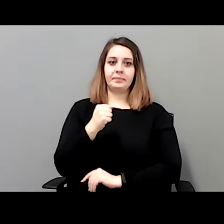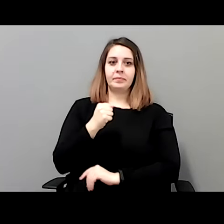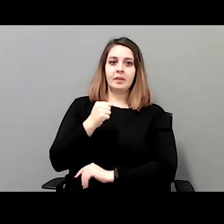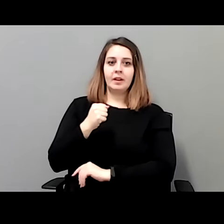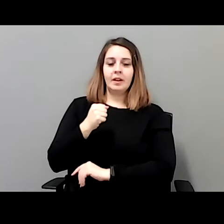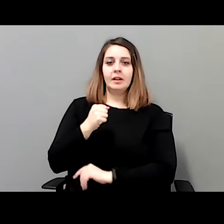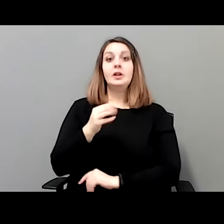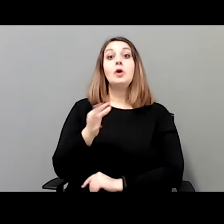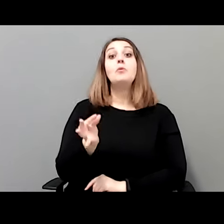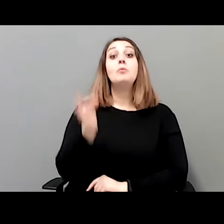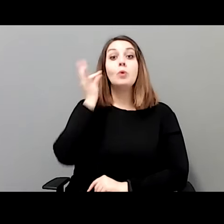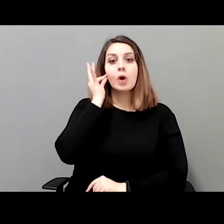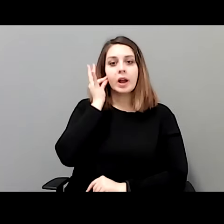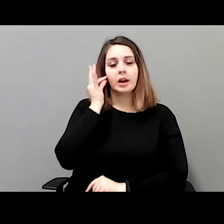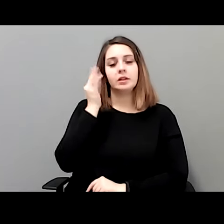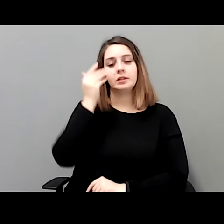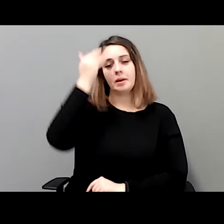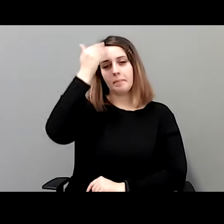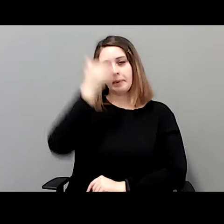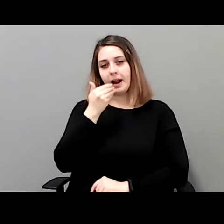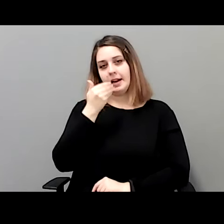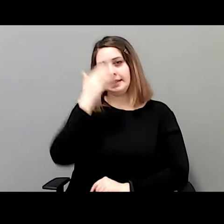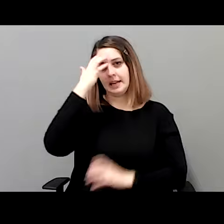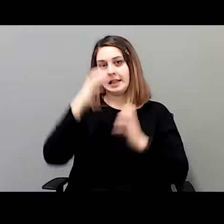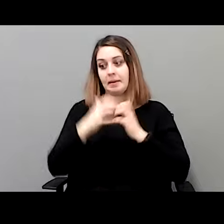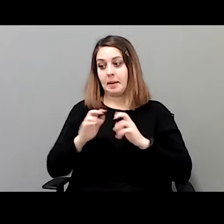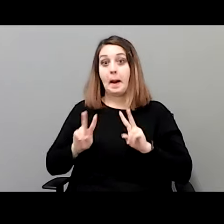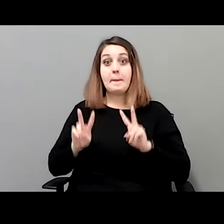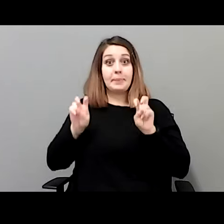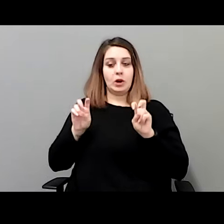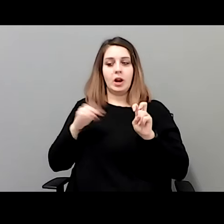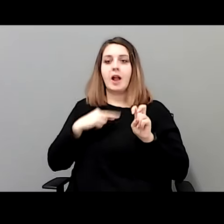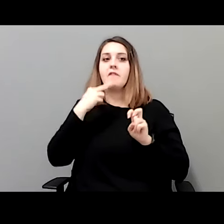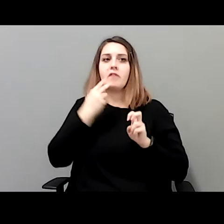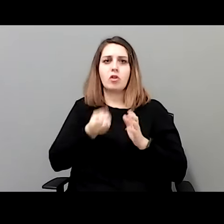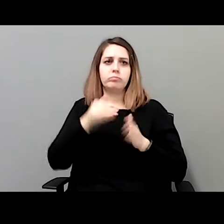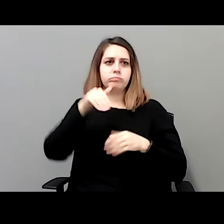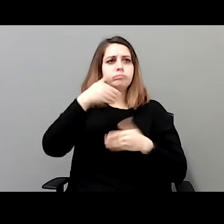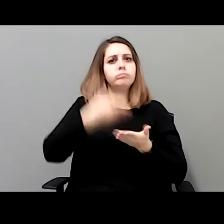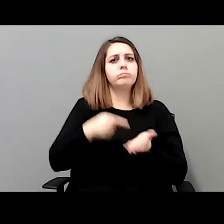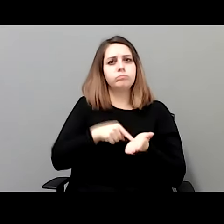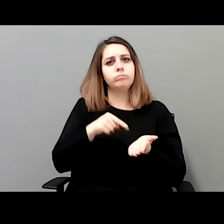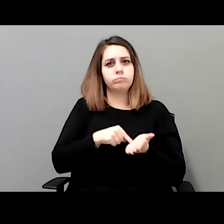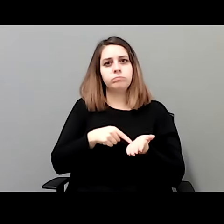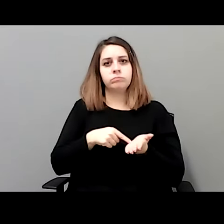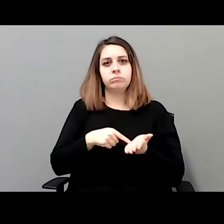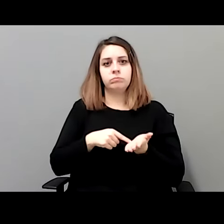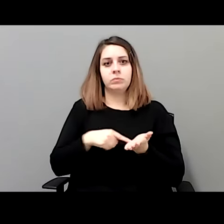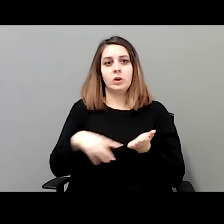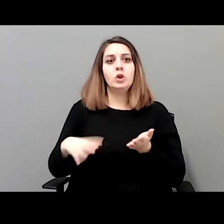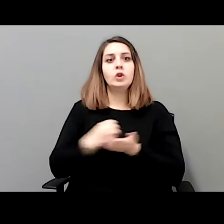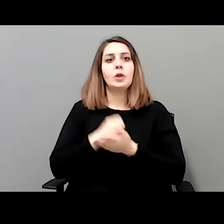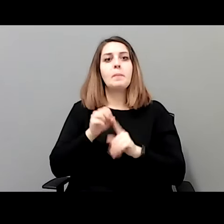de las mujeres con parálisis cerebral, pioneras en poner voz y voto, en todo con